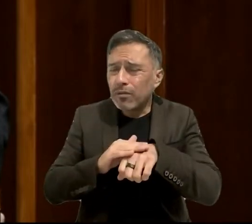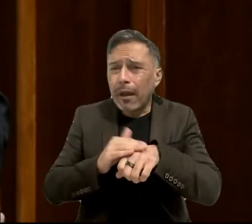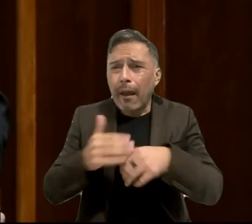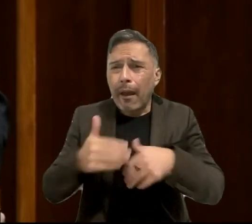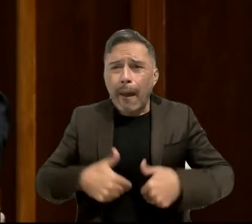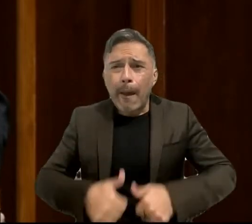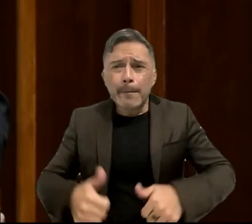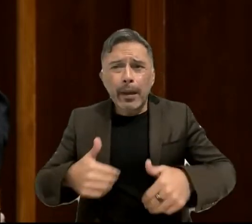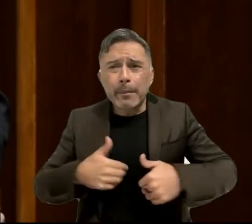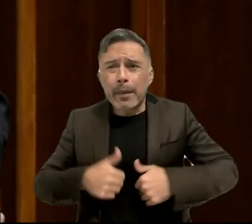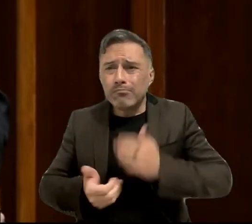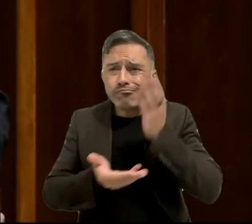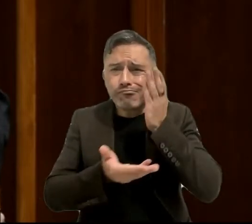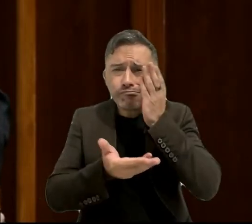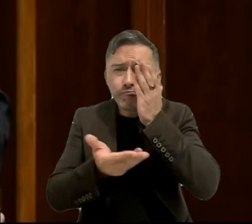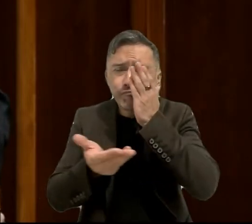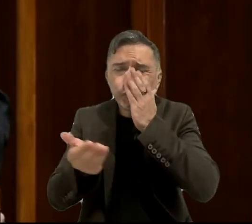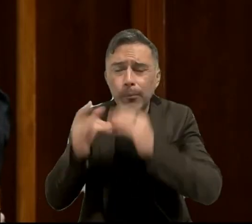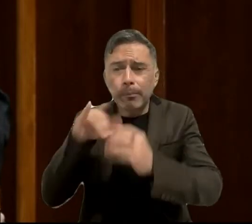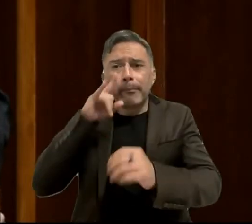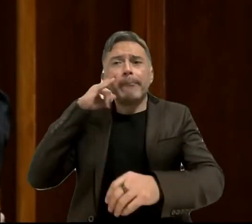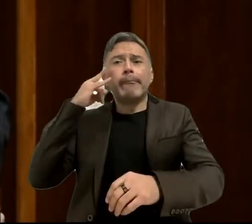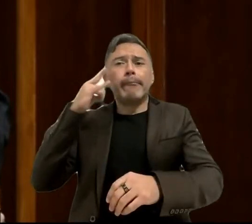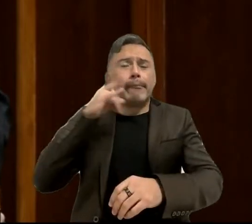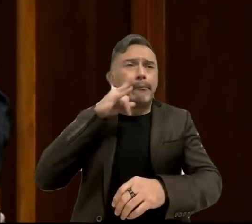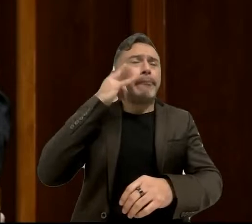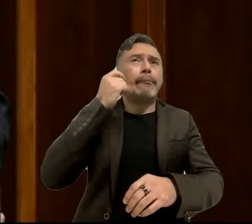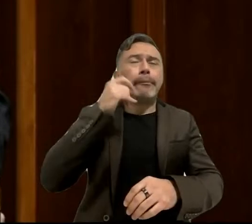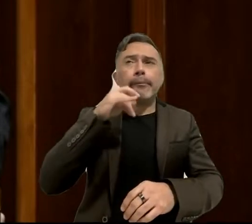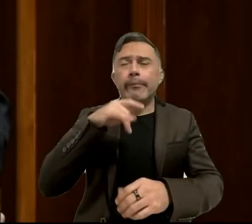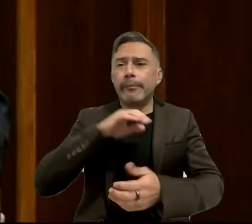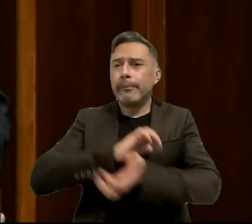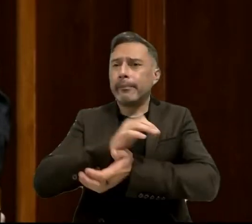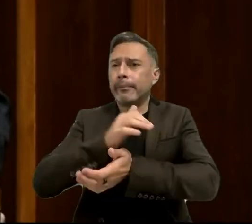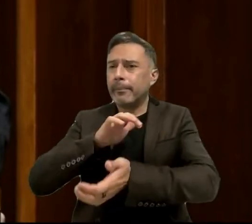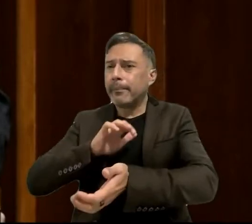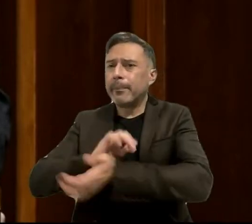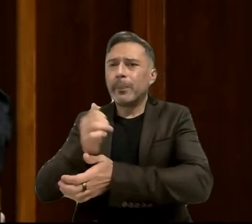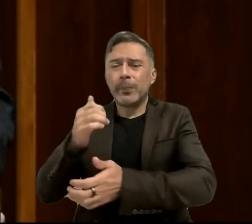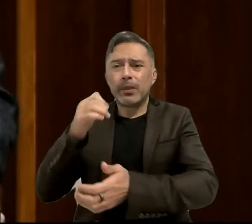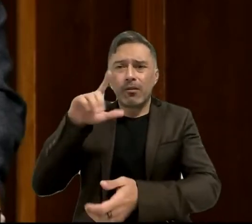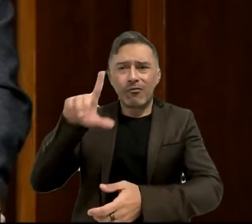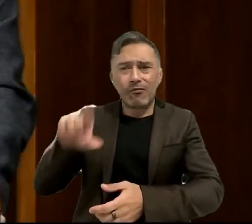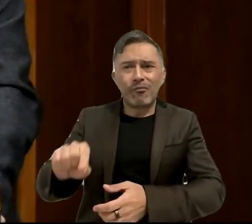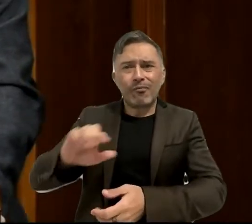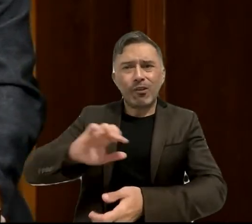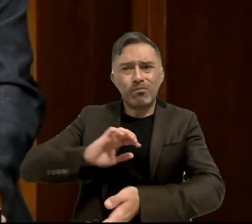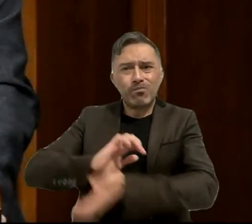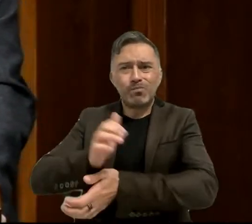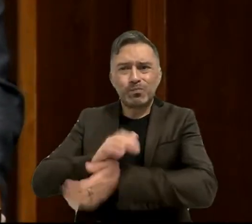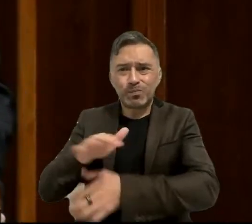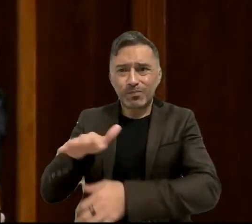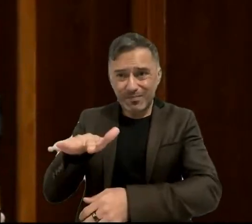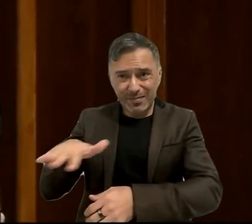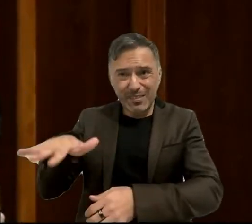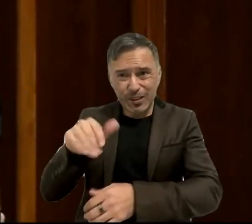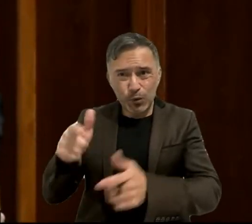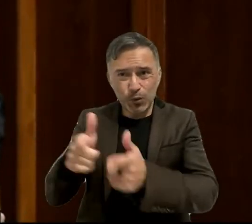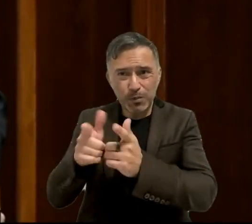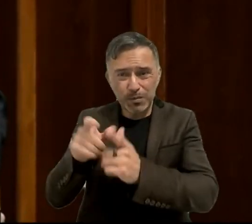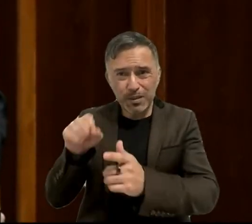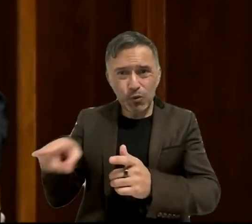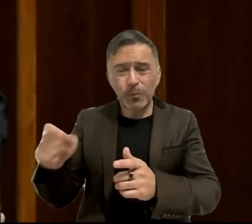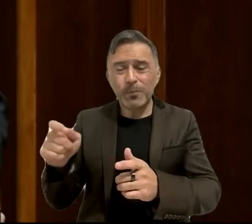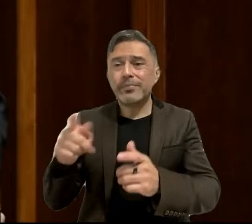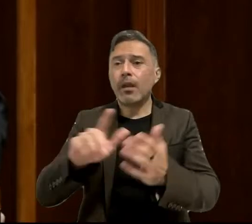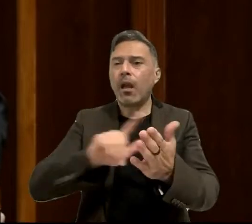todas partes oprimidos. Sobre esa clase recae sobre lo común no solamente el peso y el rigor